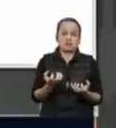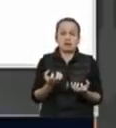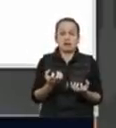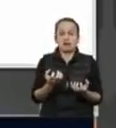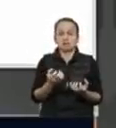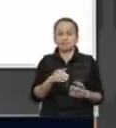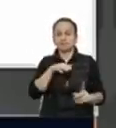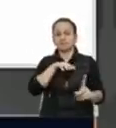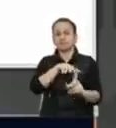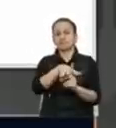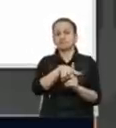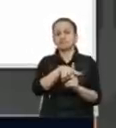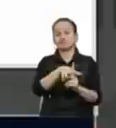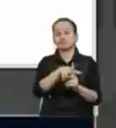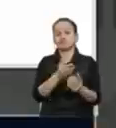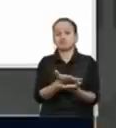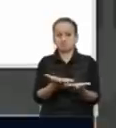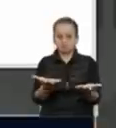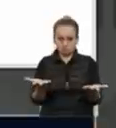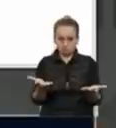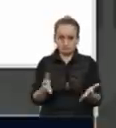ellos.